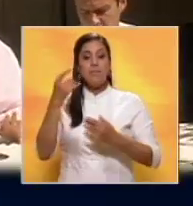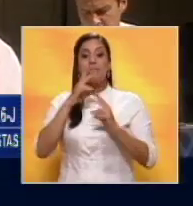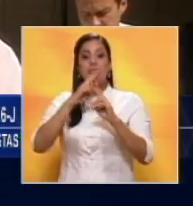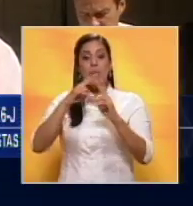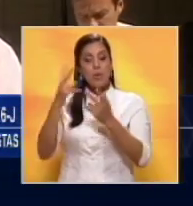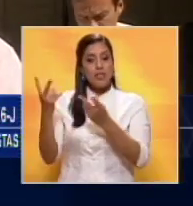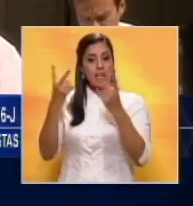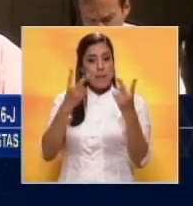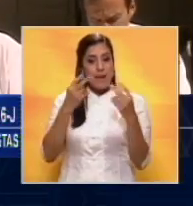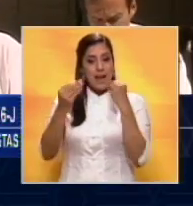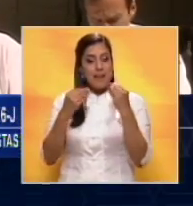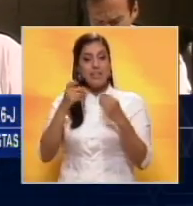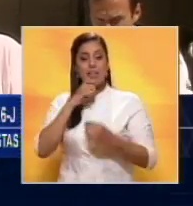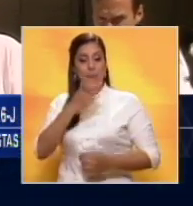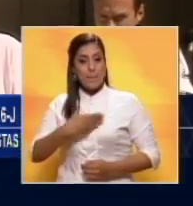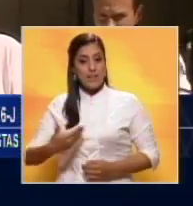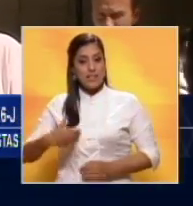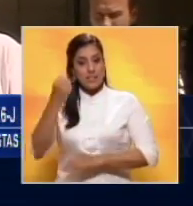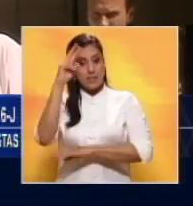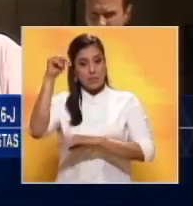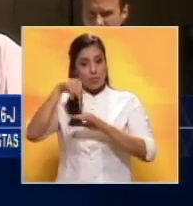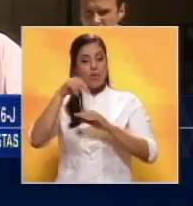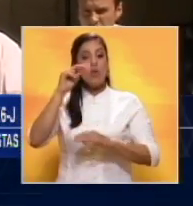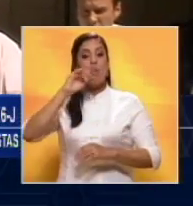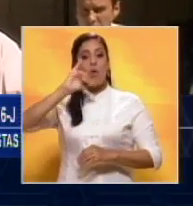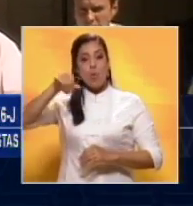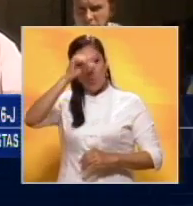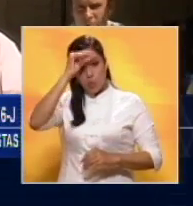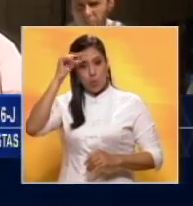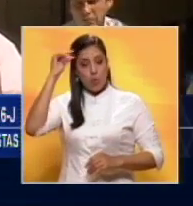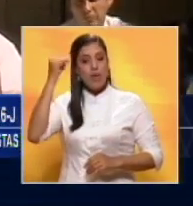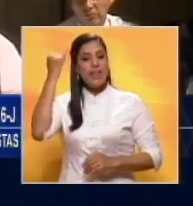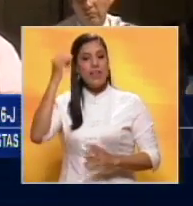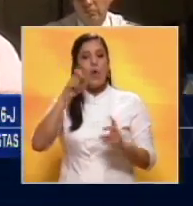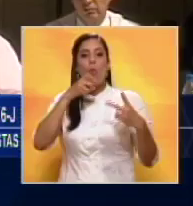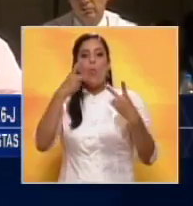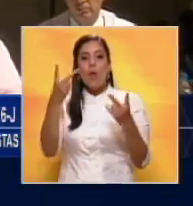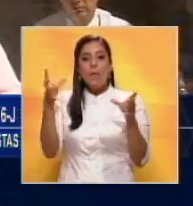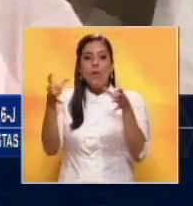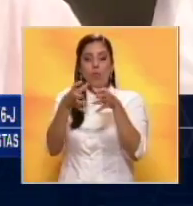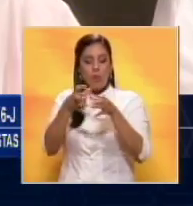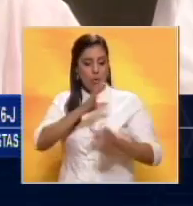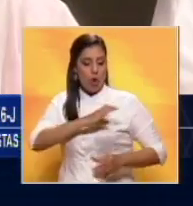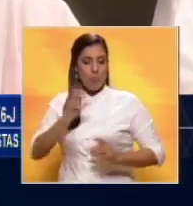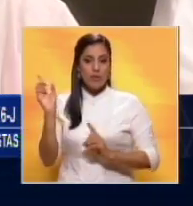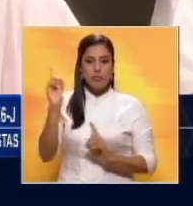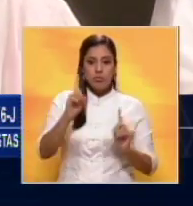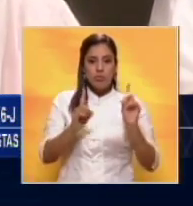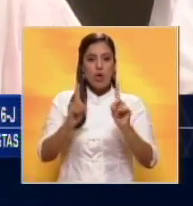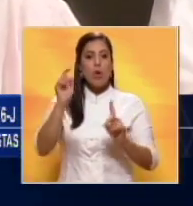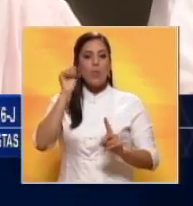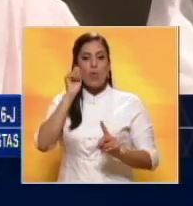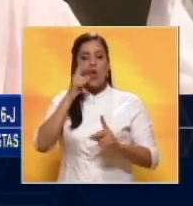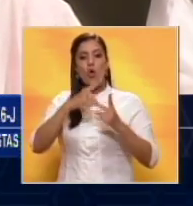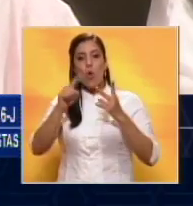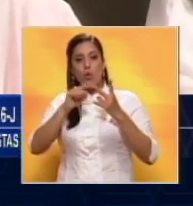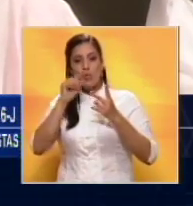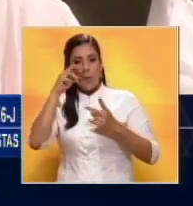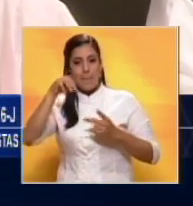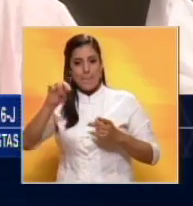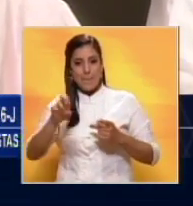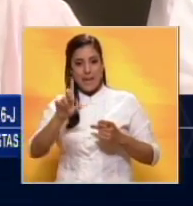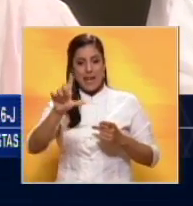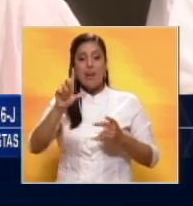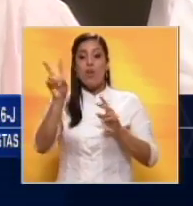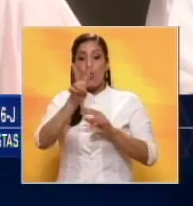respuesta a la invitación realizada por el presidente de la Asamblea Nacional, Julio Borges, IDEA enviará una comisión integrada por Laura Chinchilla y Miguel Ángel